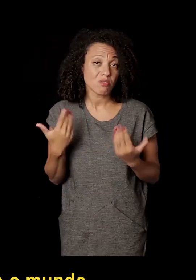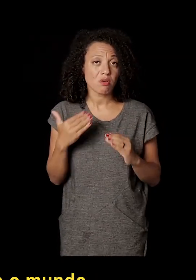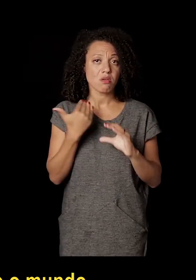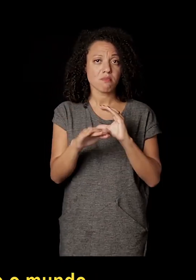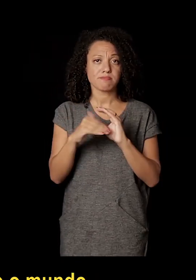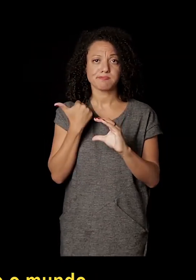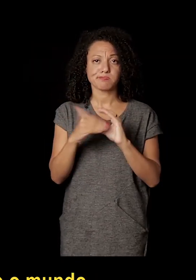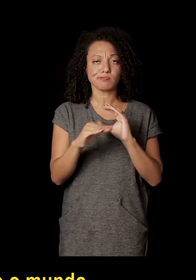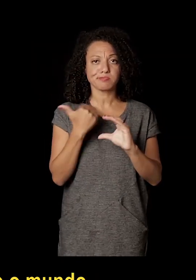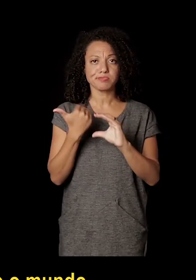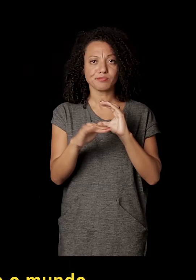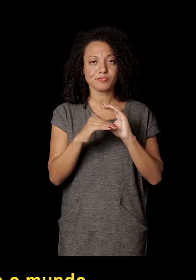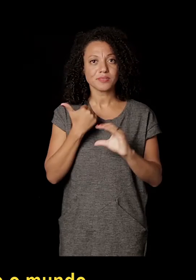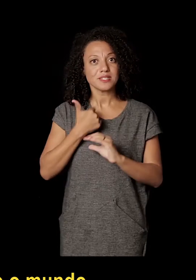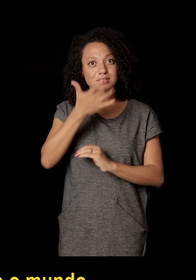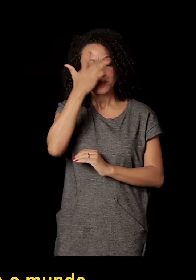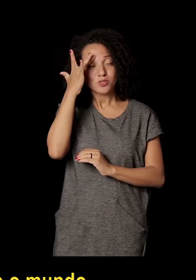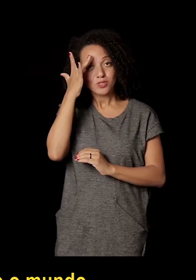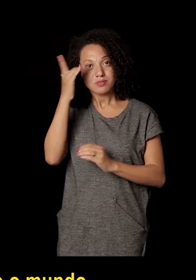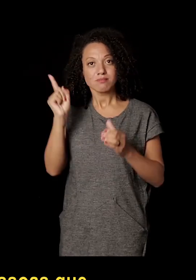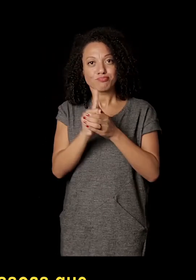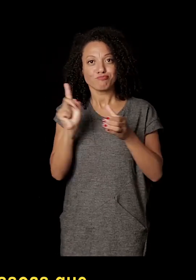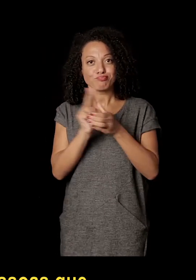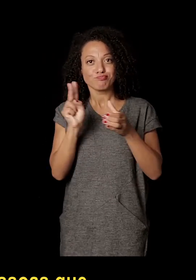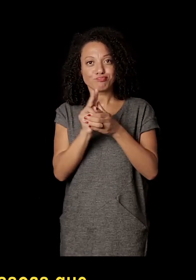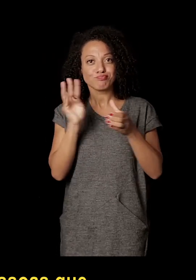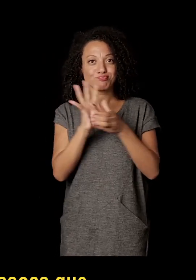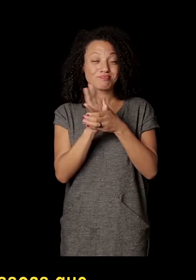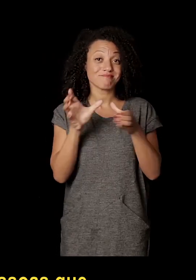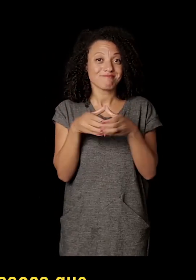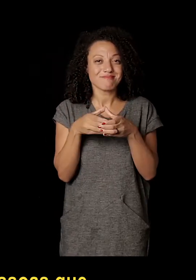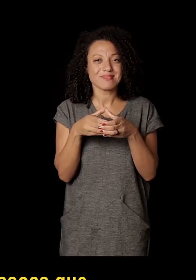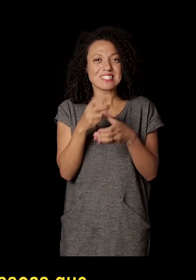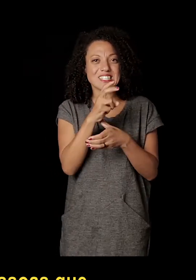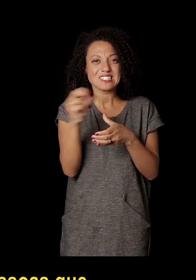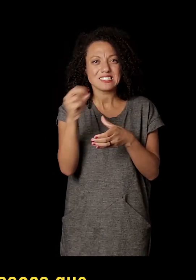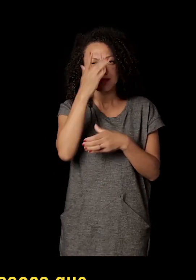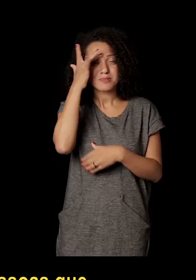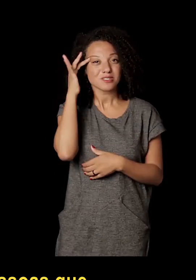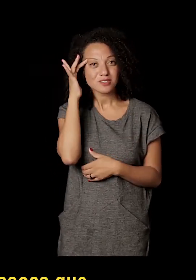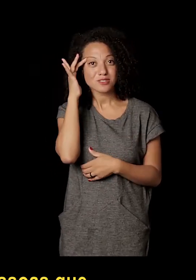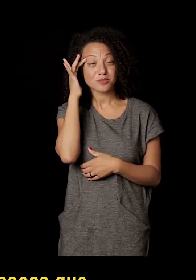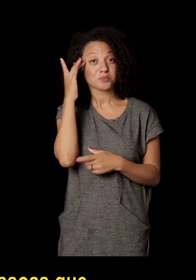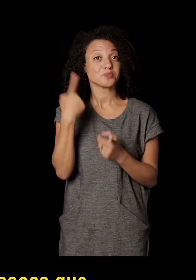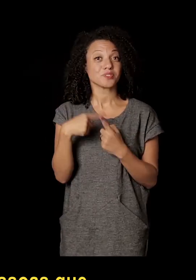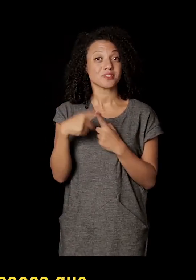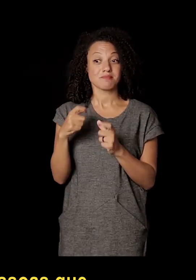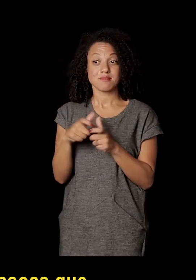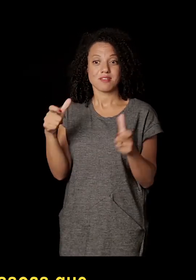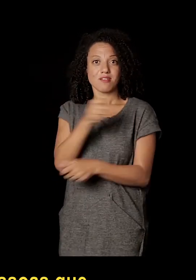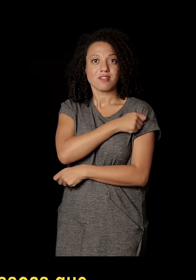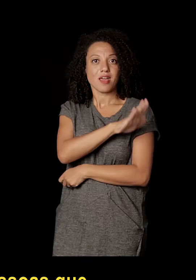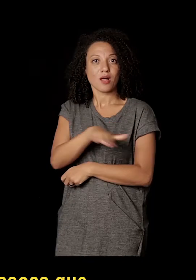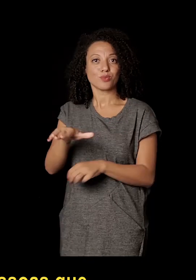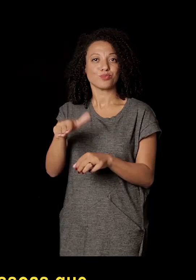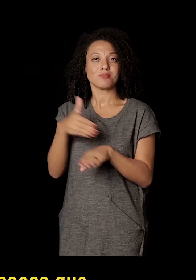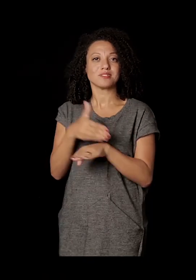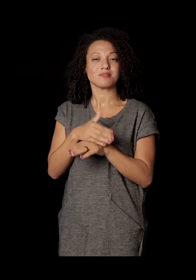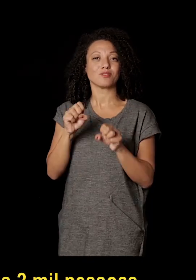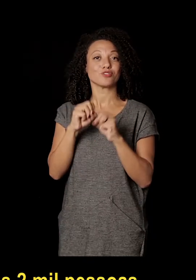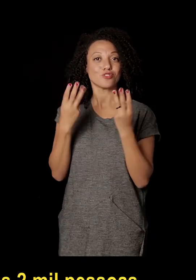mundo y la gente empezó a entrar a la red. En una semana tuvimos 500 personas, que básicamente eran los alumnos de los